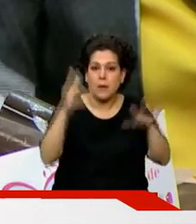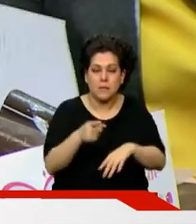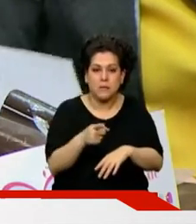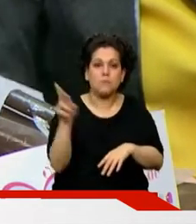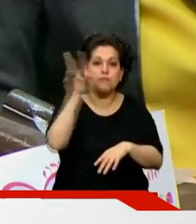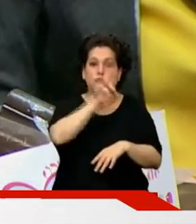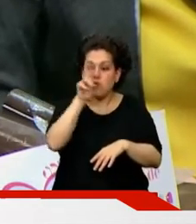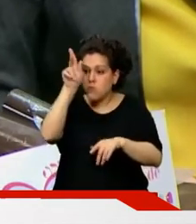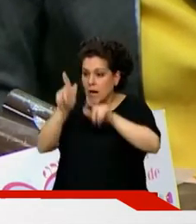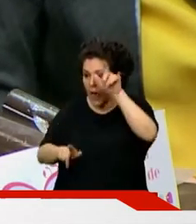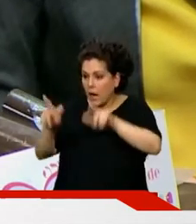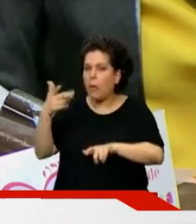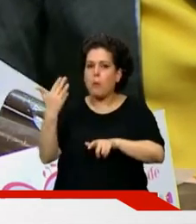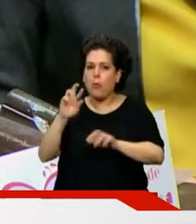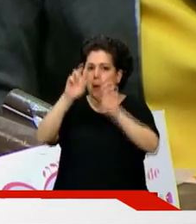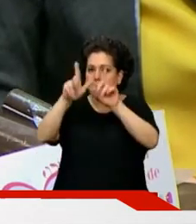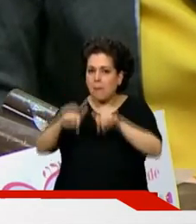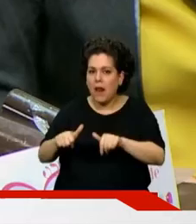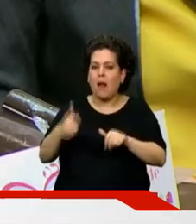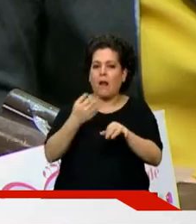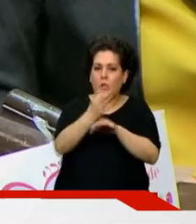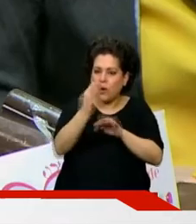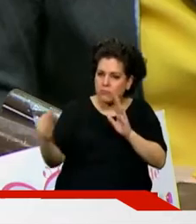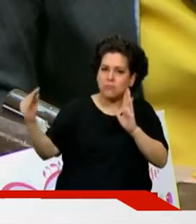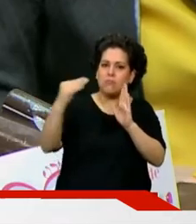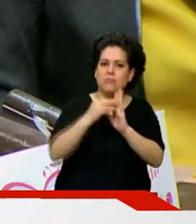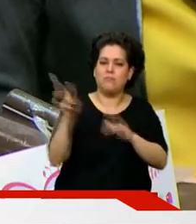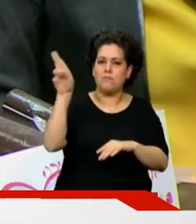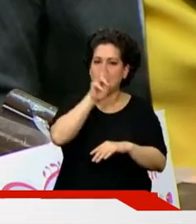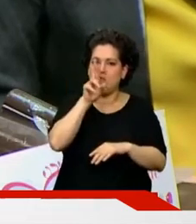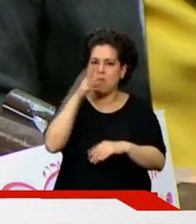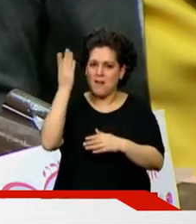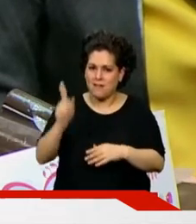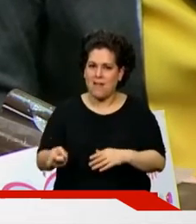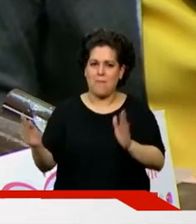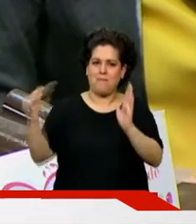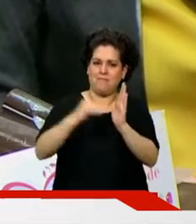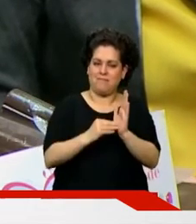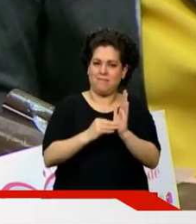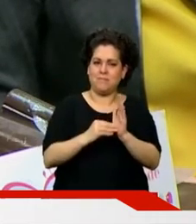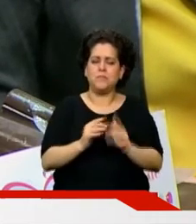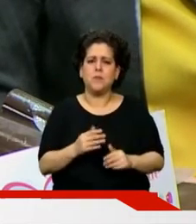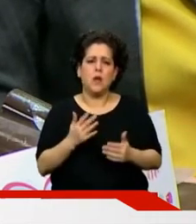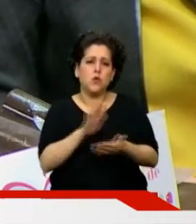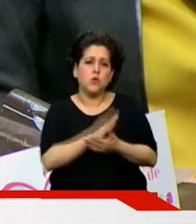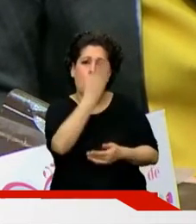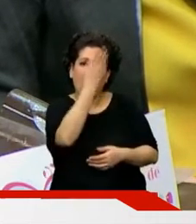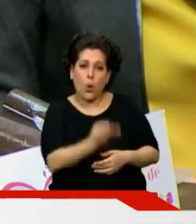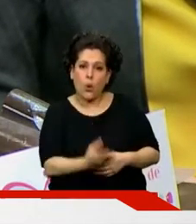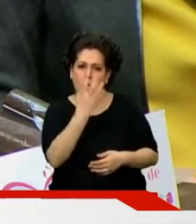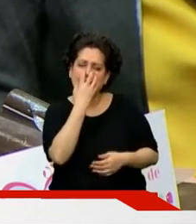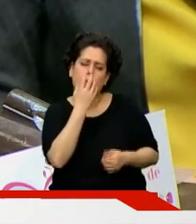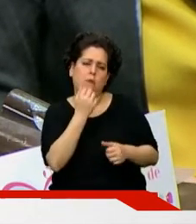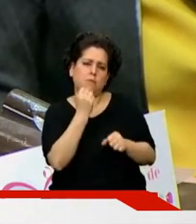la denominada ley de leyes, ¿no? Claro, siempre, claro, siempre tiene, pero me parece que se ha sorteado un